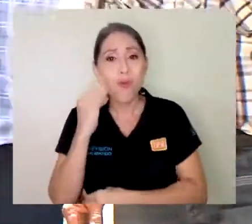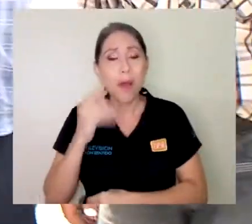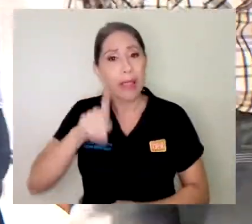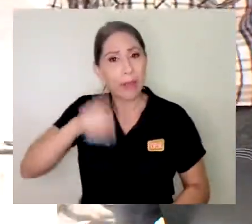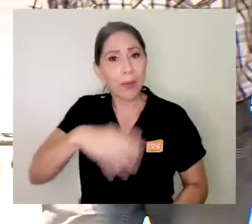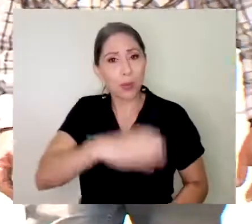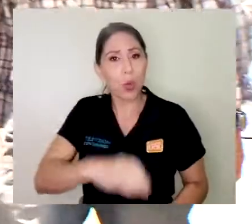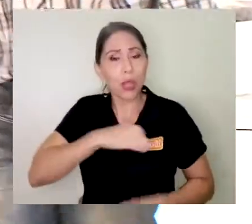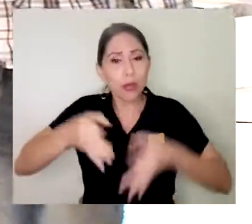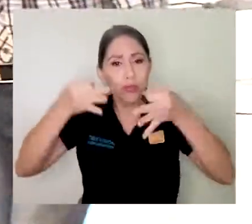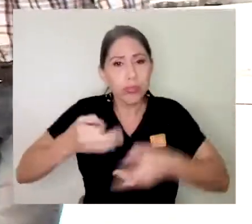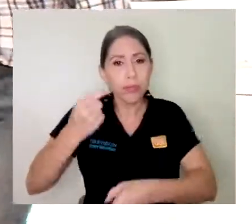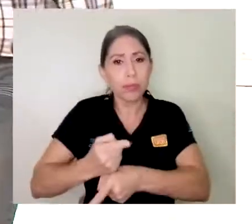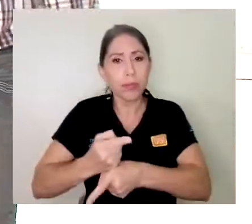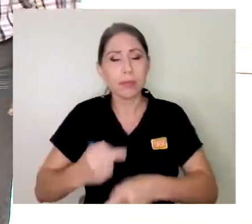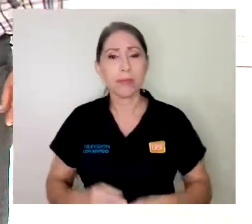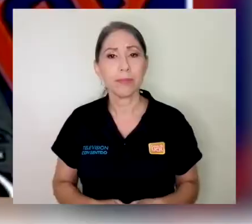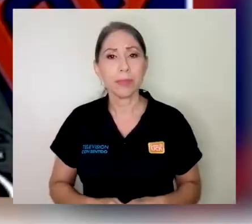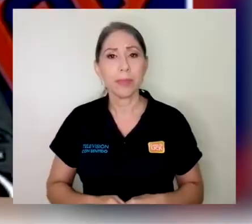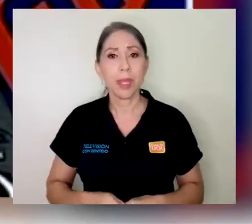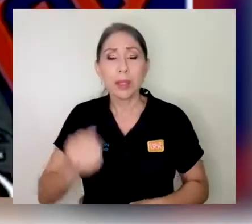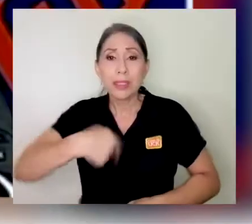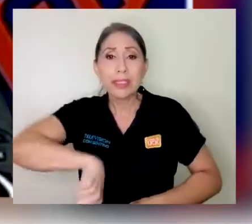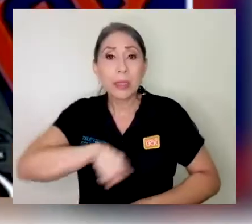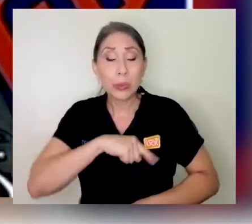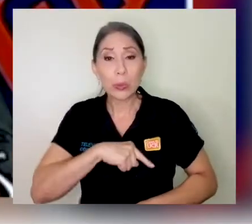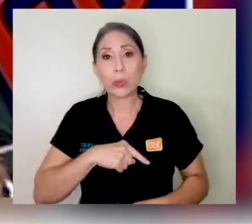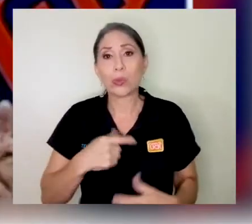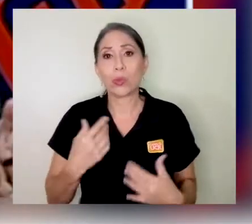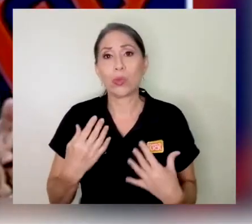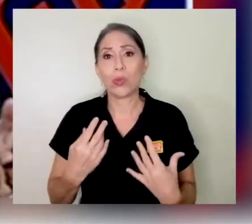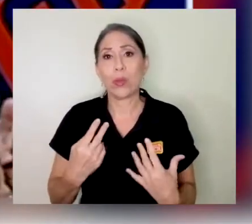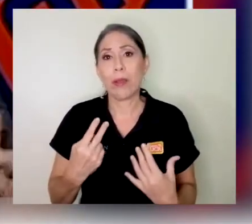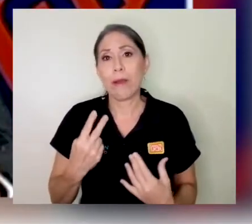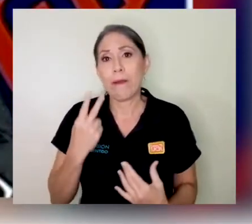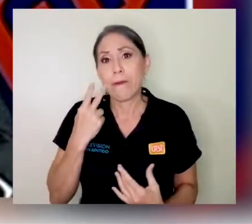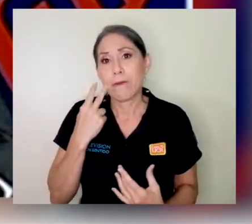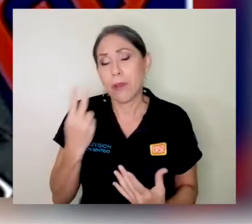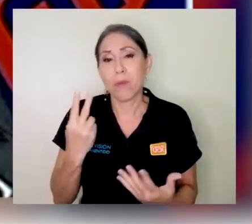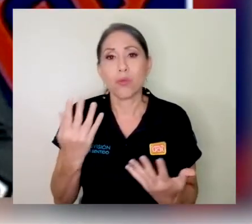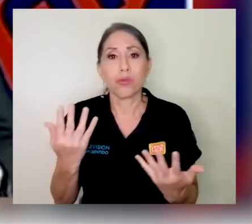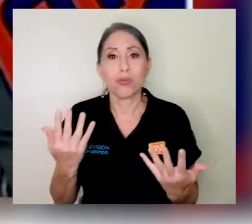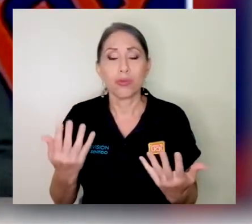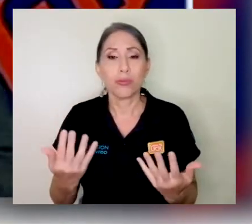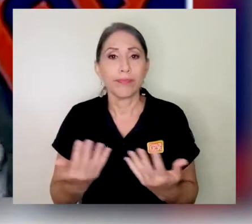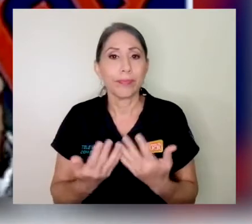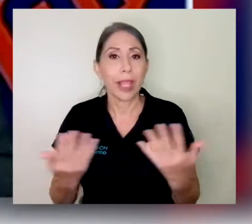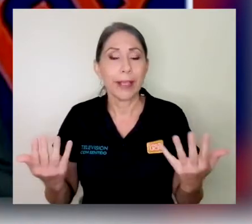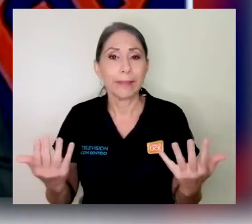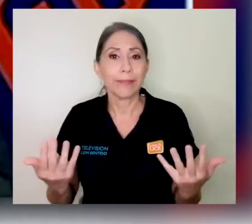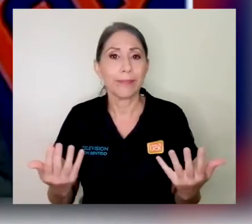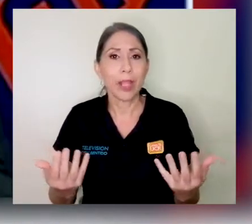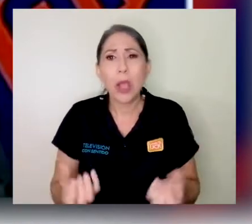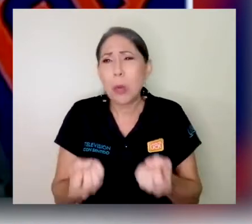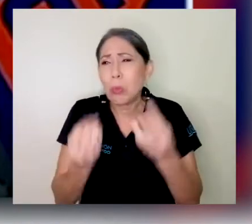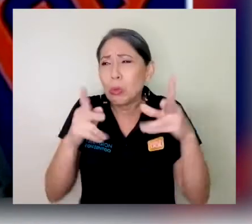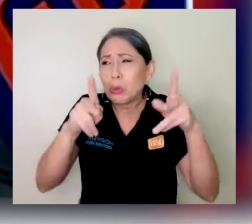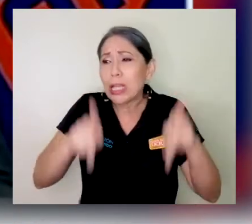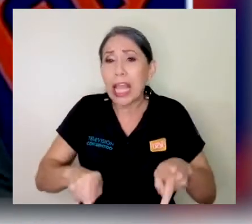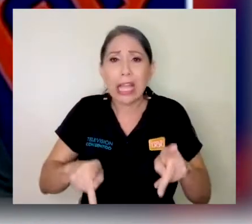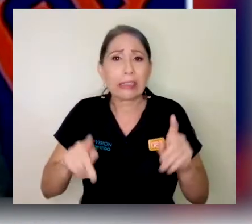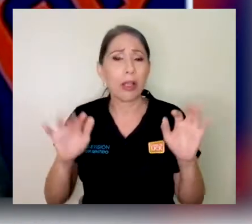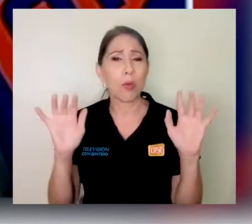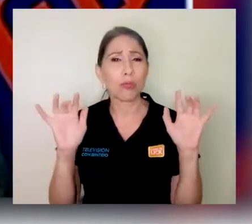Tenemos que comportarnos como debe ser. Si vemos todavía, como indicaba, mucho